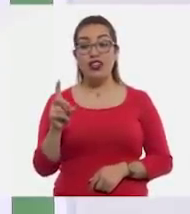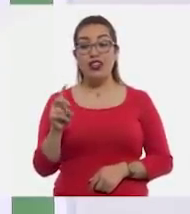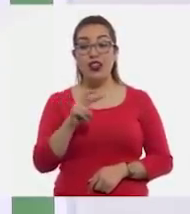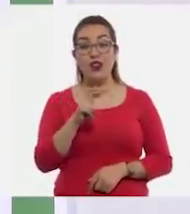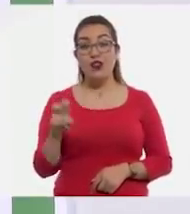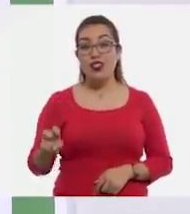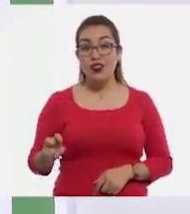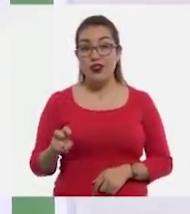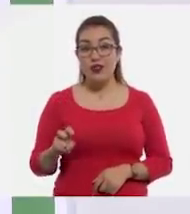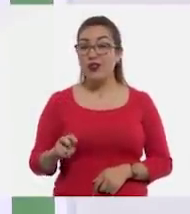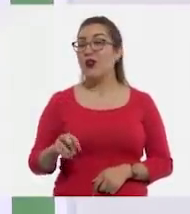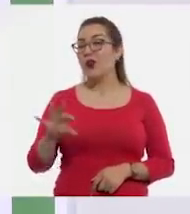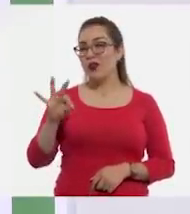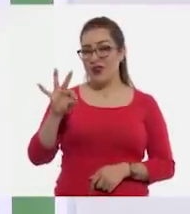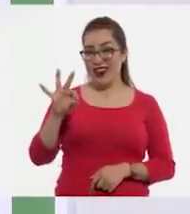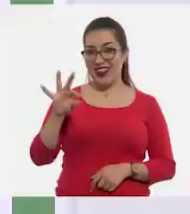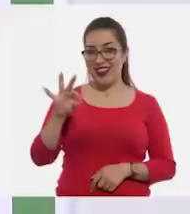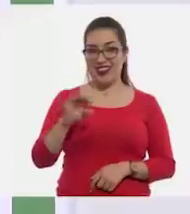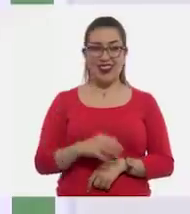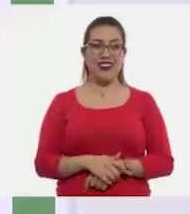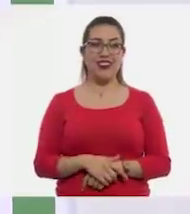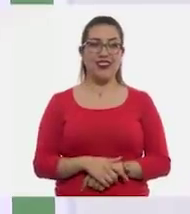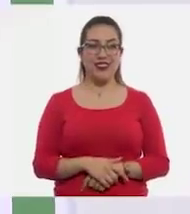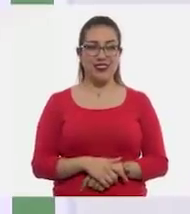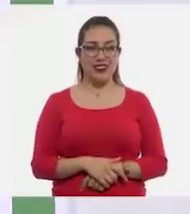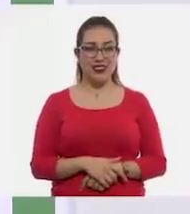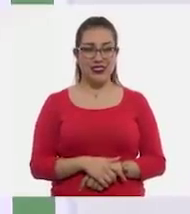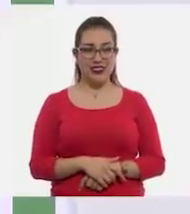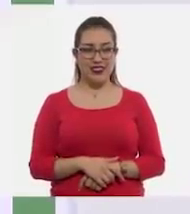200... 40. ¡Ay, muy bien! 240, 250,